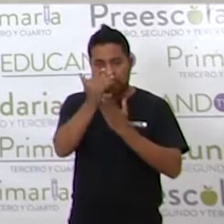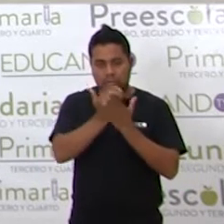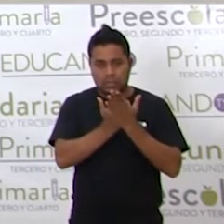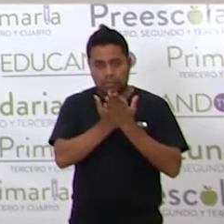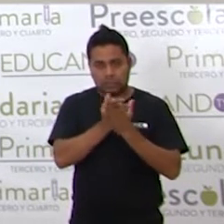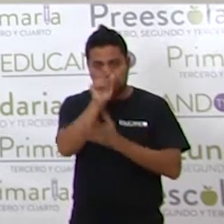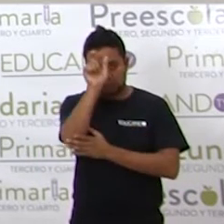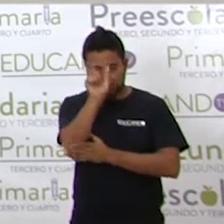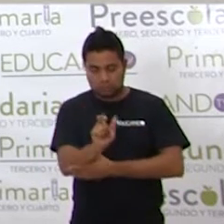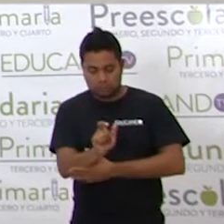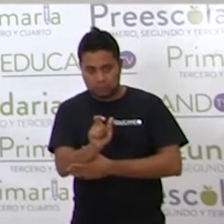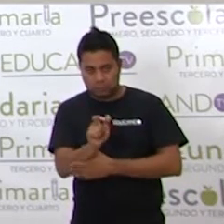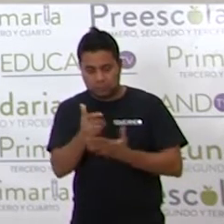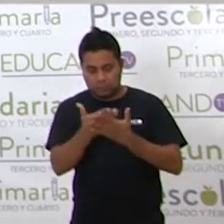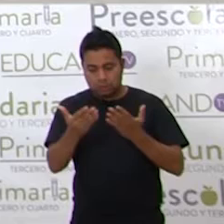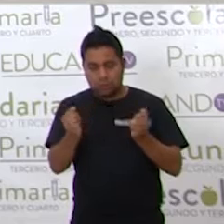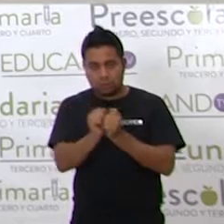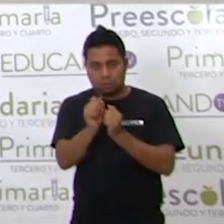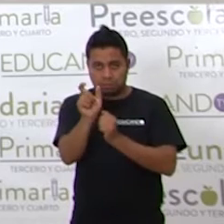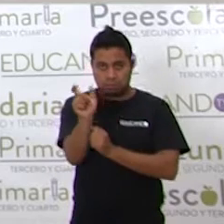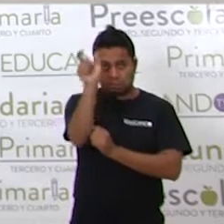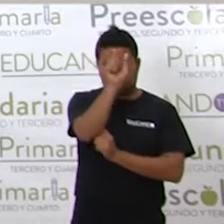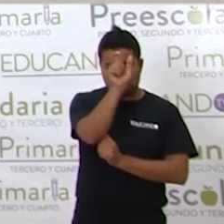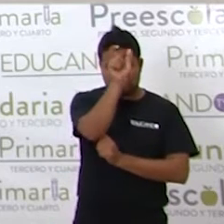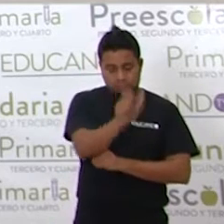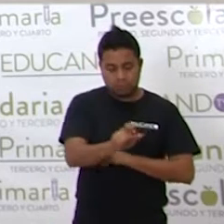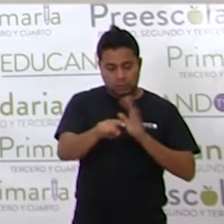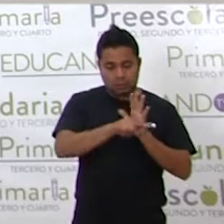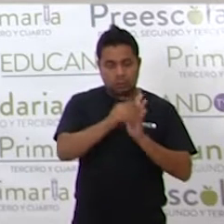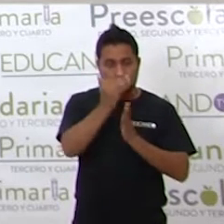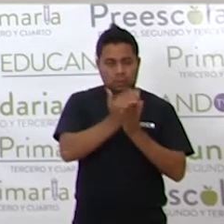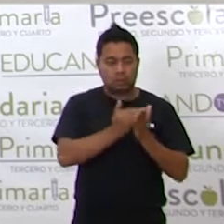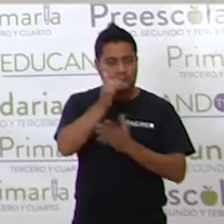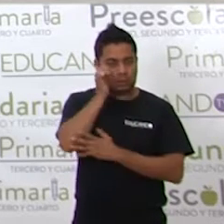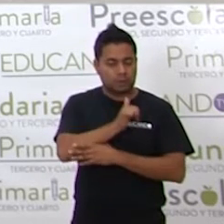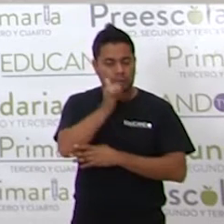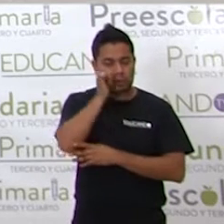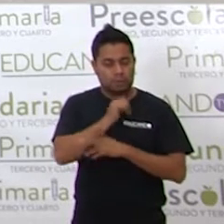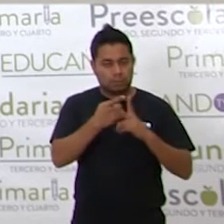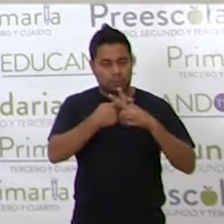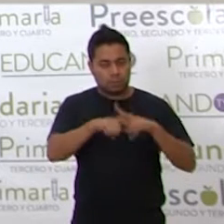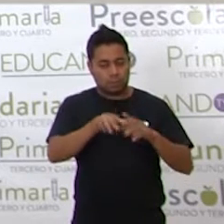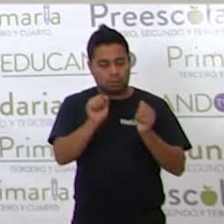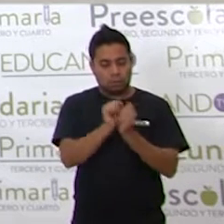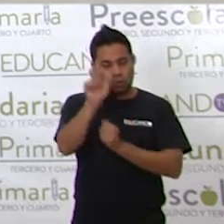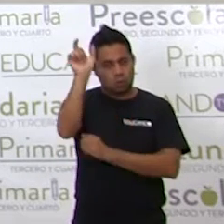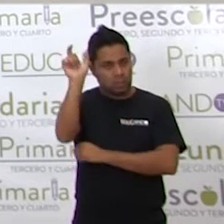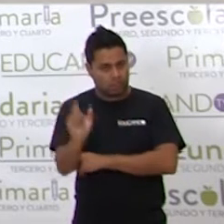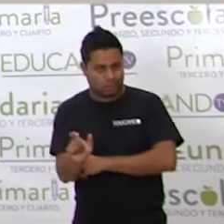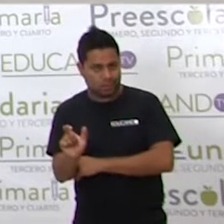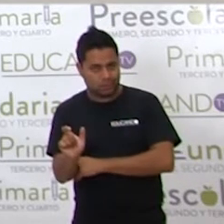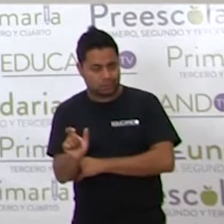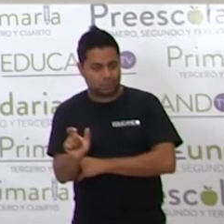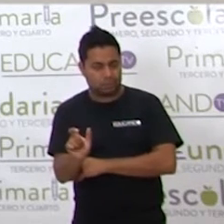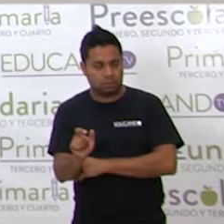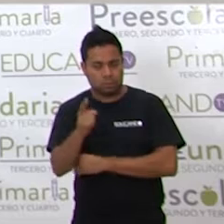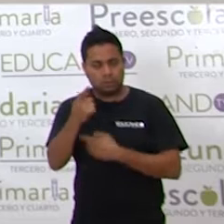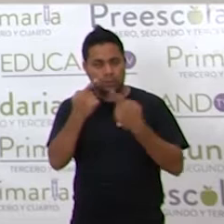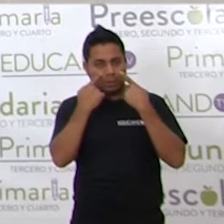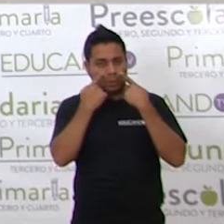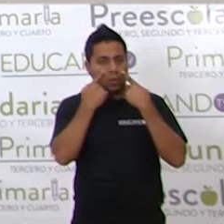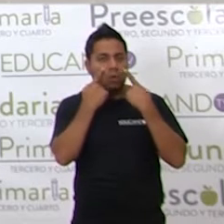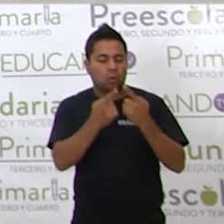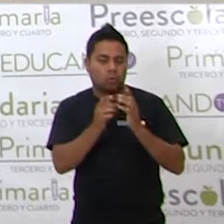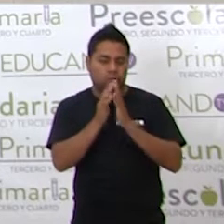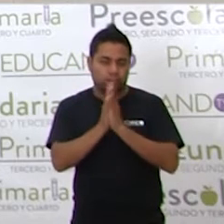unidades, pasamos con las decenas. Recuerda que en la resta siempre vamos a empezar con las unidades. Ve tomando en cuenta esos